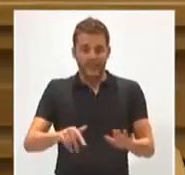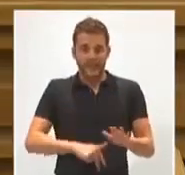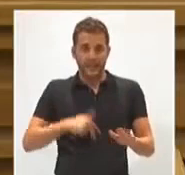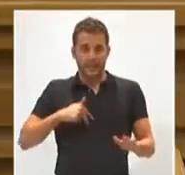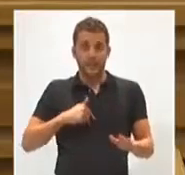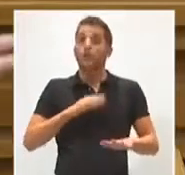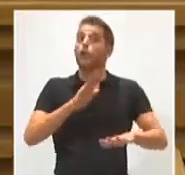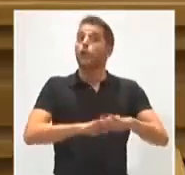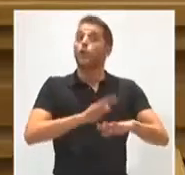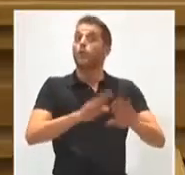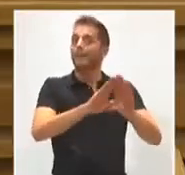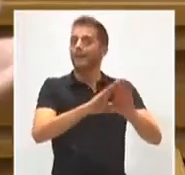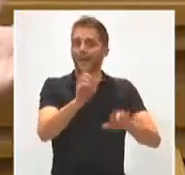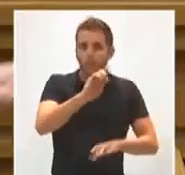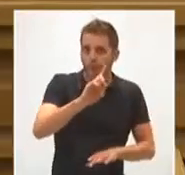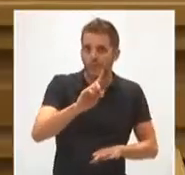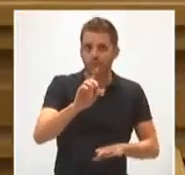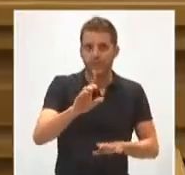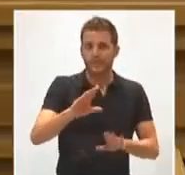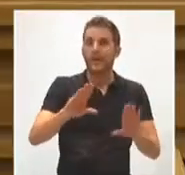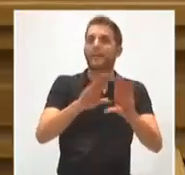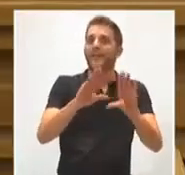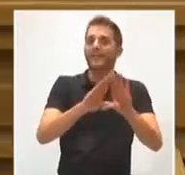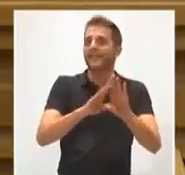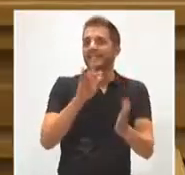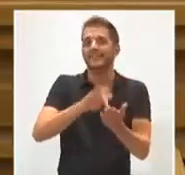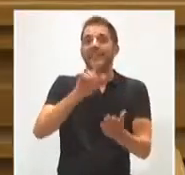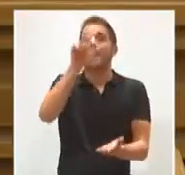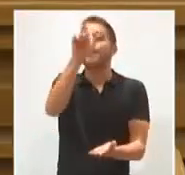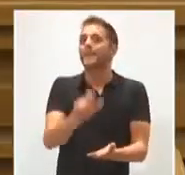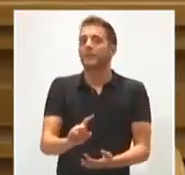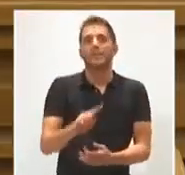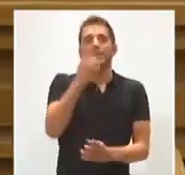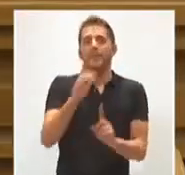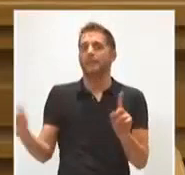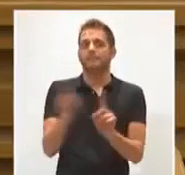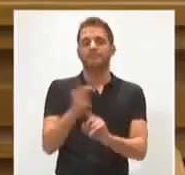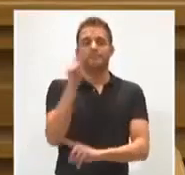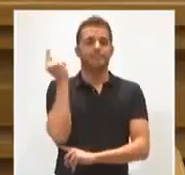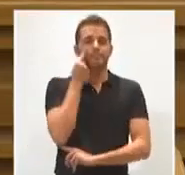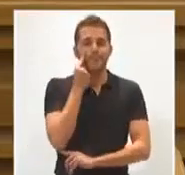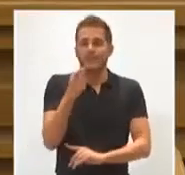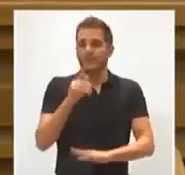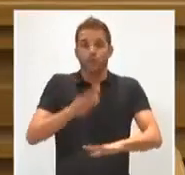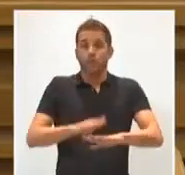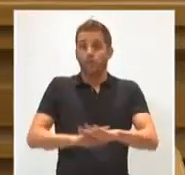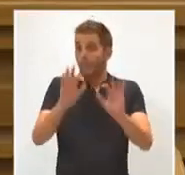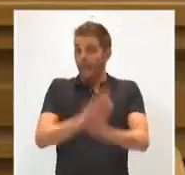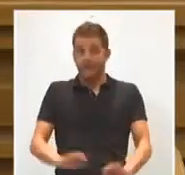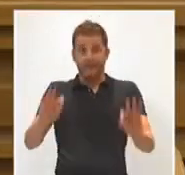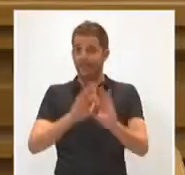madrid madrid la víctima primera estaba en el epicentro por tanto que nadie malinterprete no es culpa de nadie es simple y llanamente